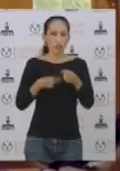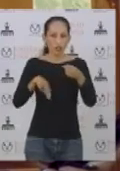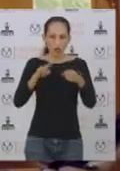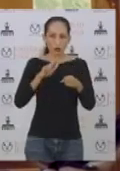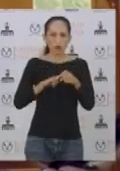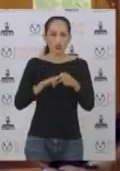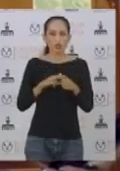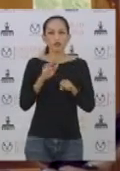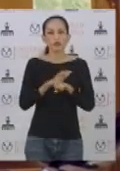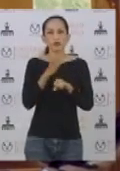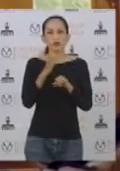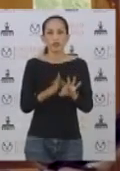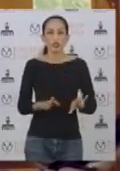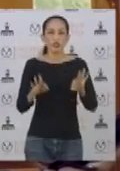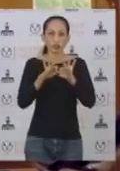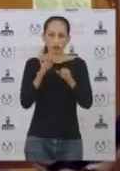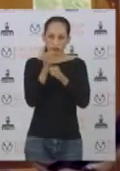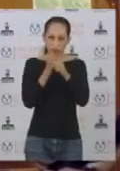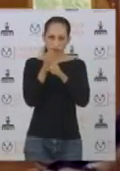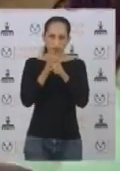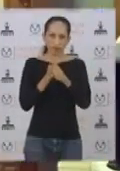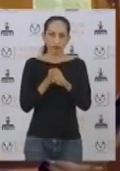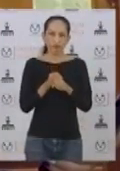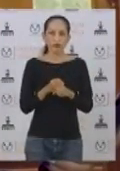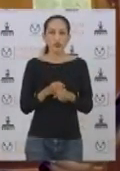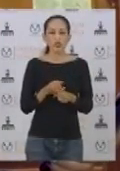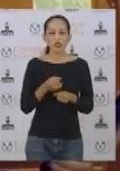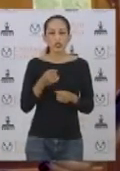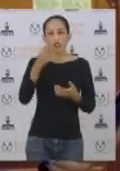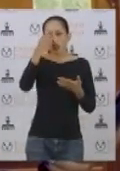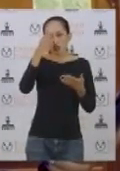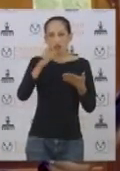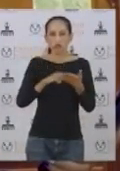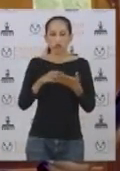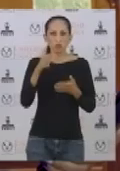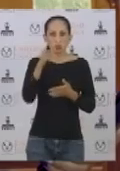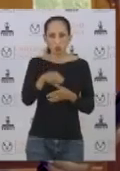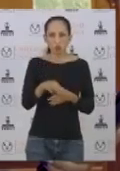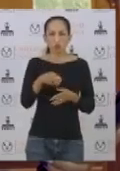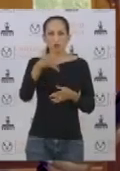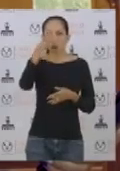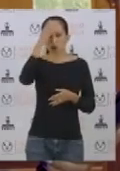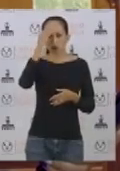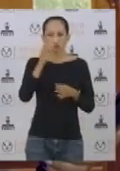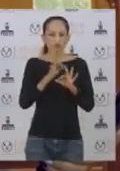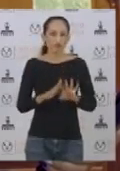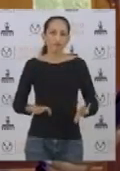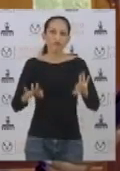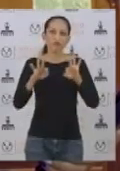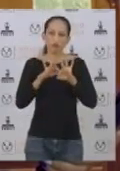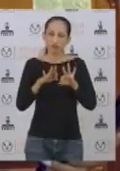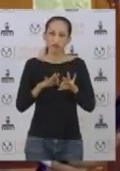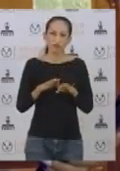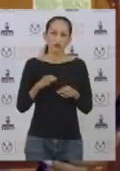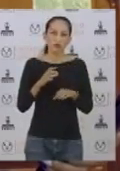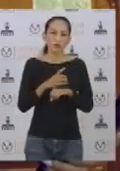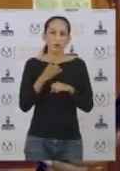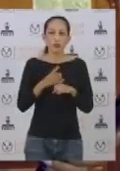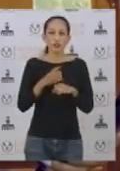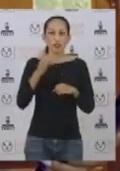ahí es donde radica la importancia de nuestro trabajo. Entonces creo que es una información muy rica para el